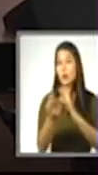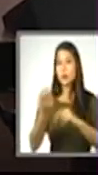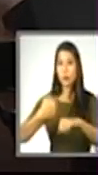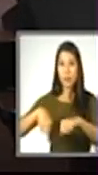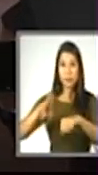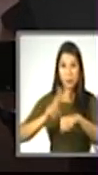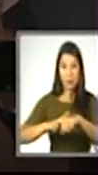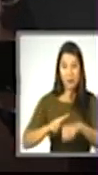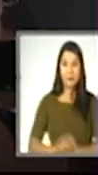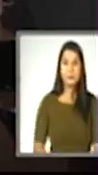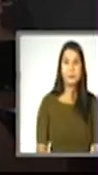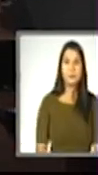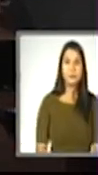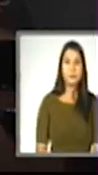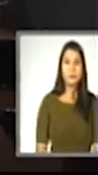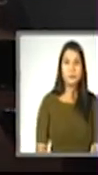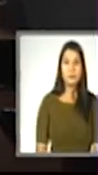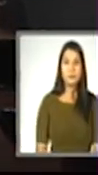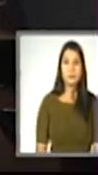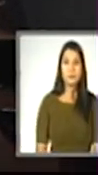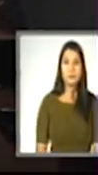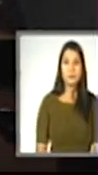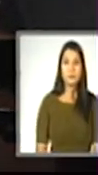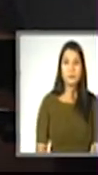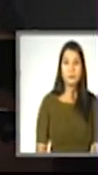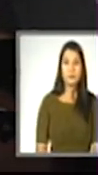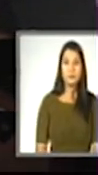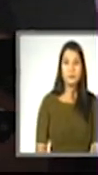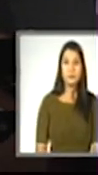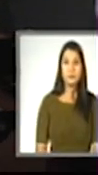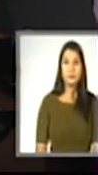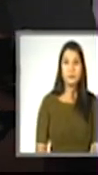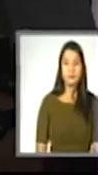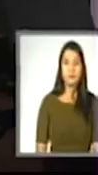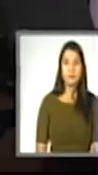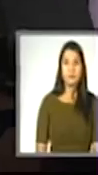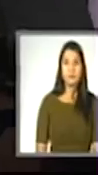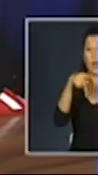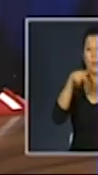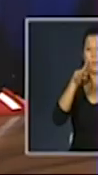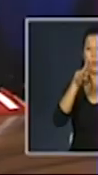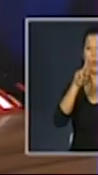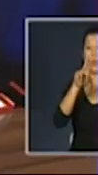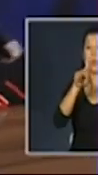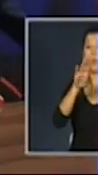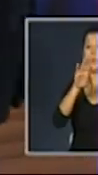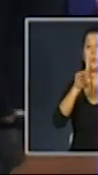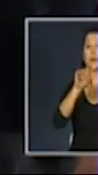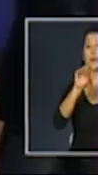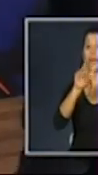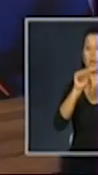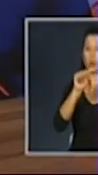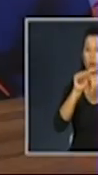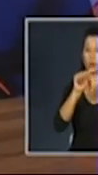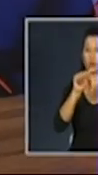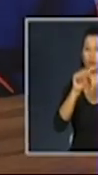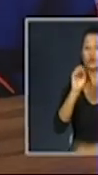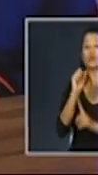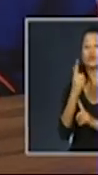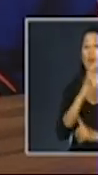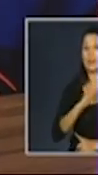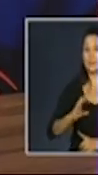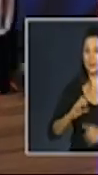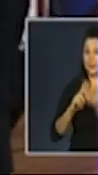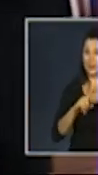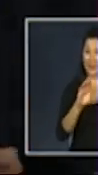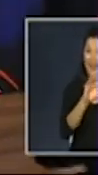las televisoras informan, tienen noticias relacionadas con política. Es decir, ¿qué tanto está pesando? Porque usted lo decía,